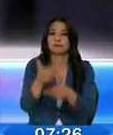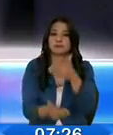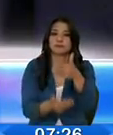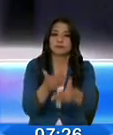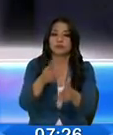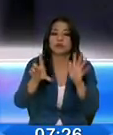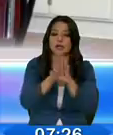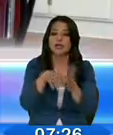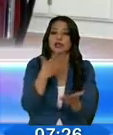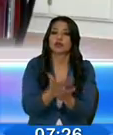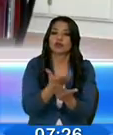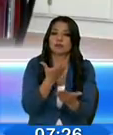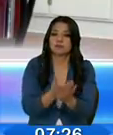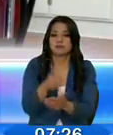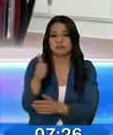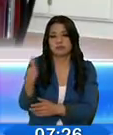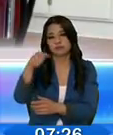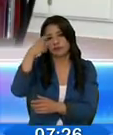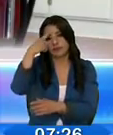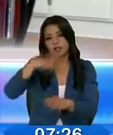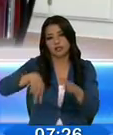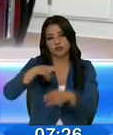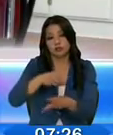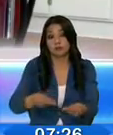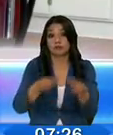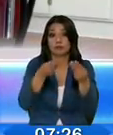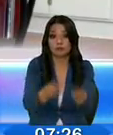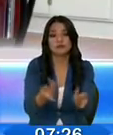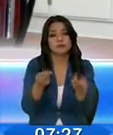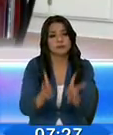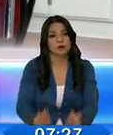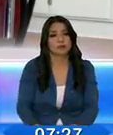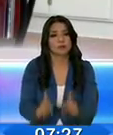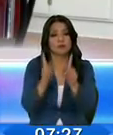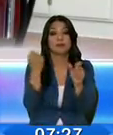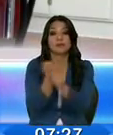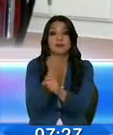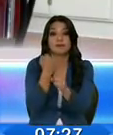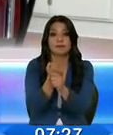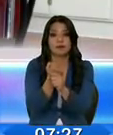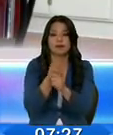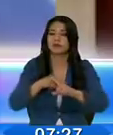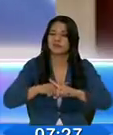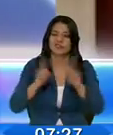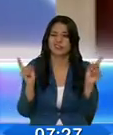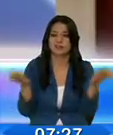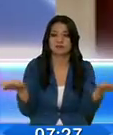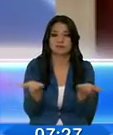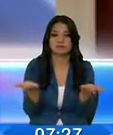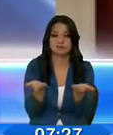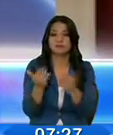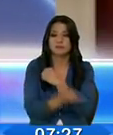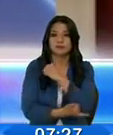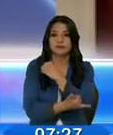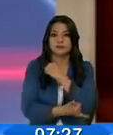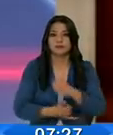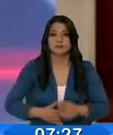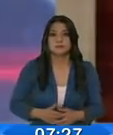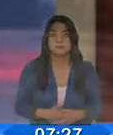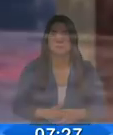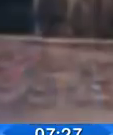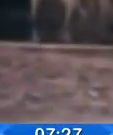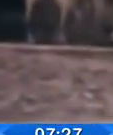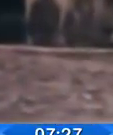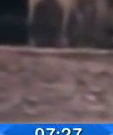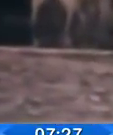política económica impulsada por el gobierno nacional y las oportunidades de trabajo entre ambos países.